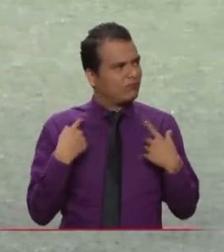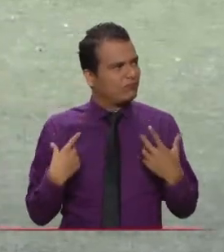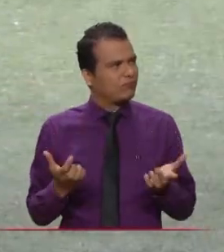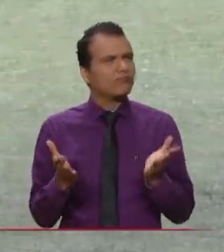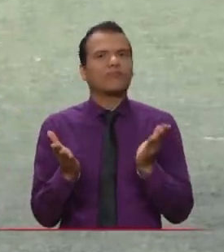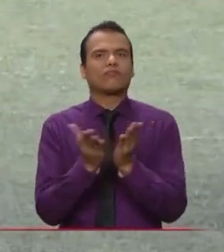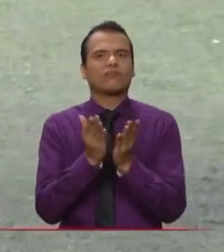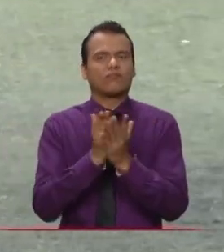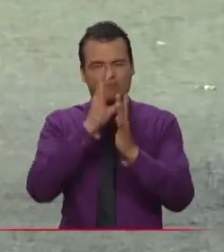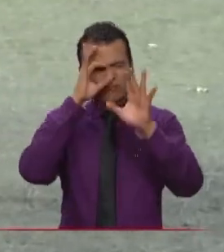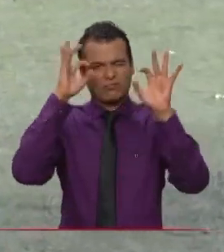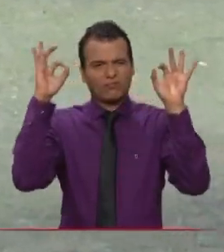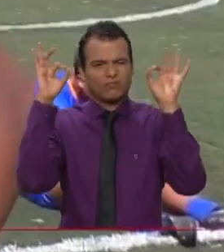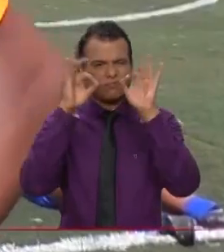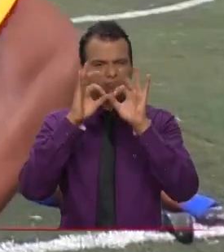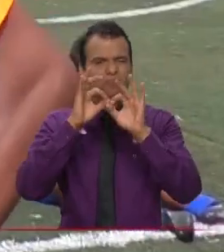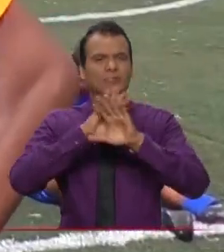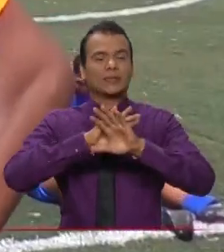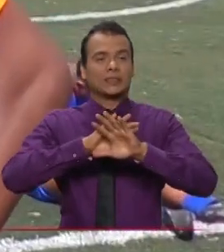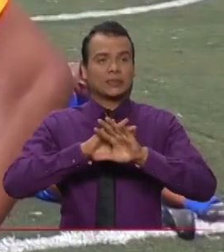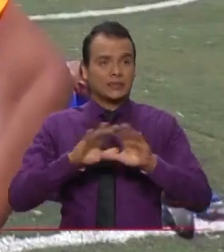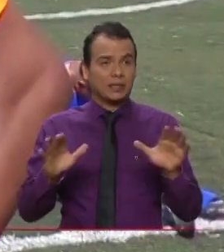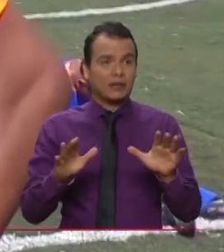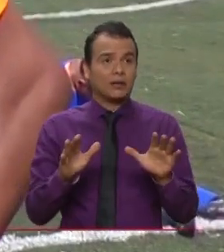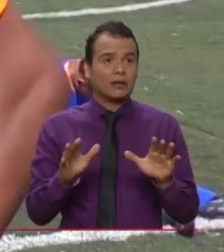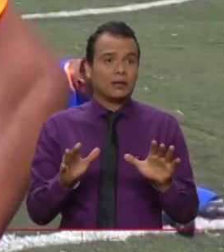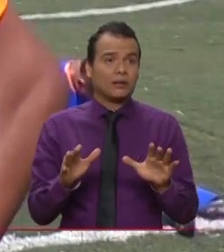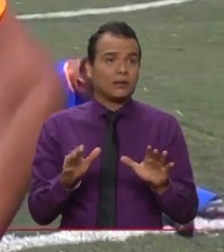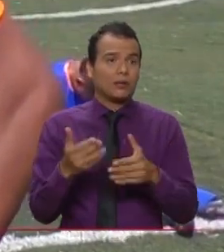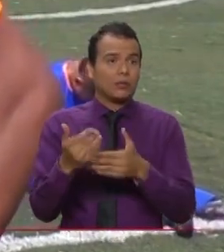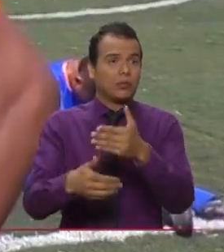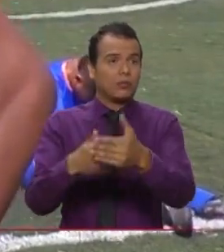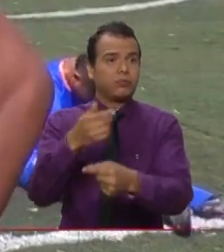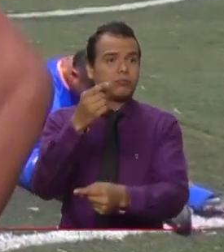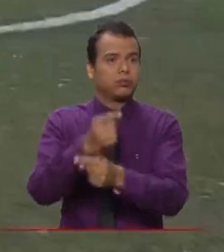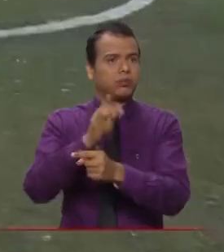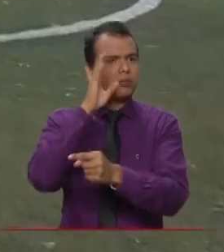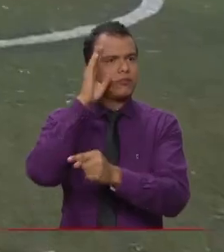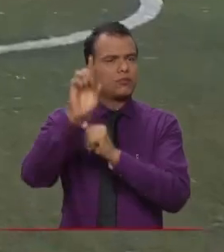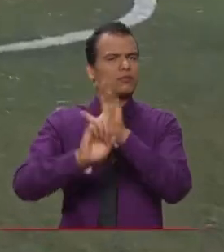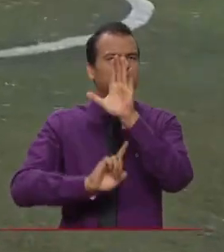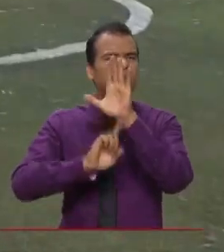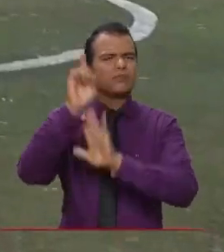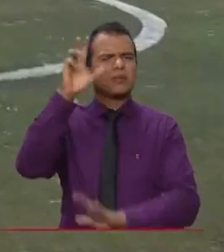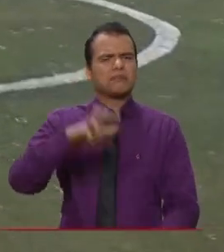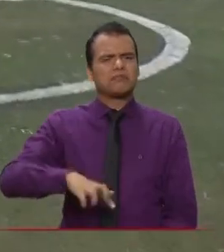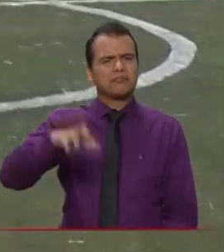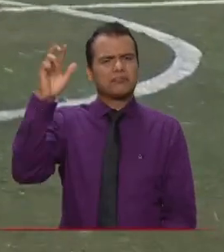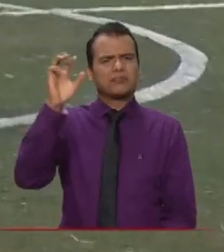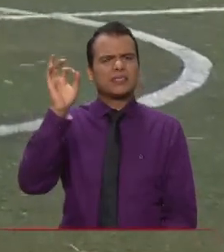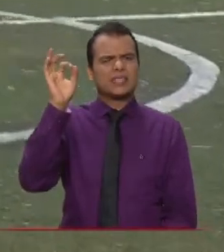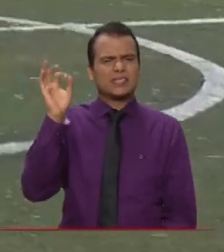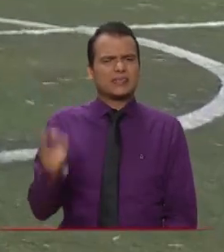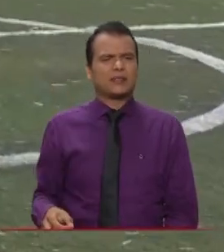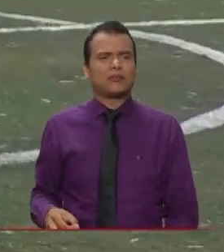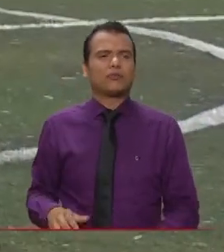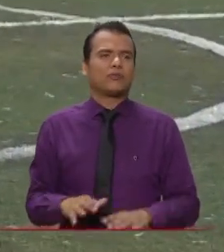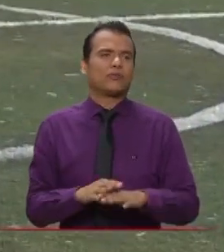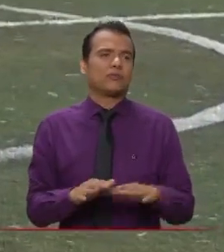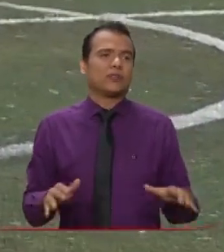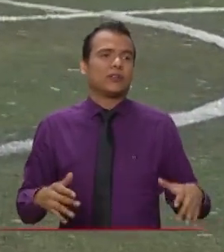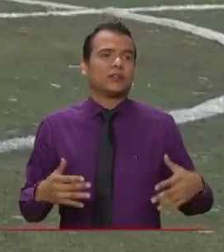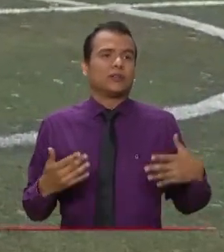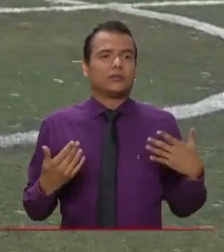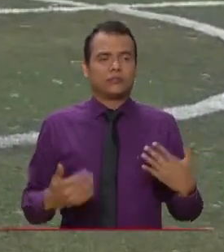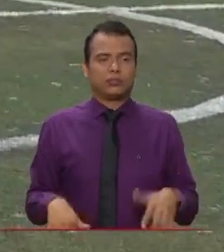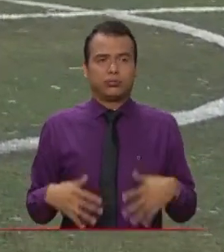y ahora sí, si se me dan las cosas con la ayuda de Dios, un gran futbolista profesional. Un buen pase de cabeza,